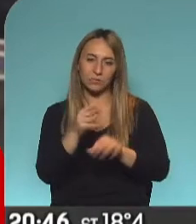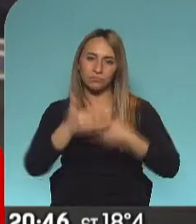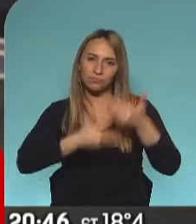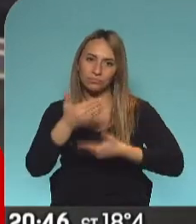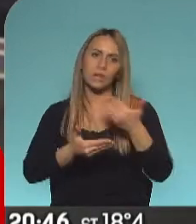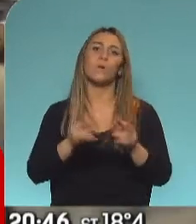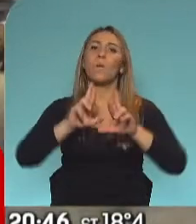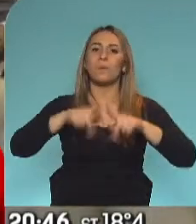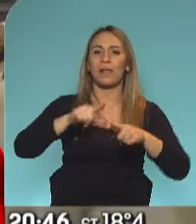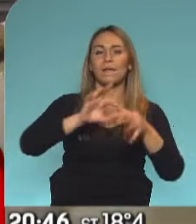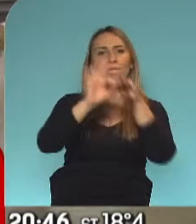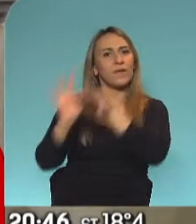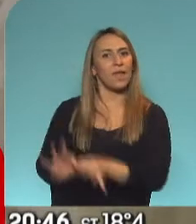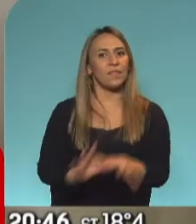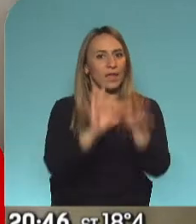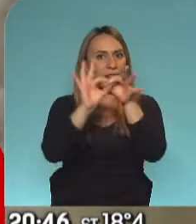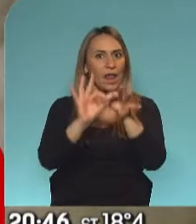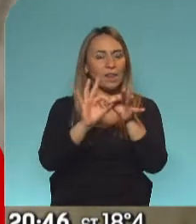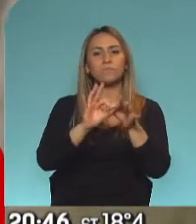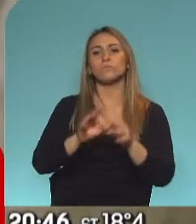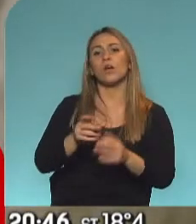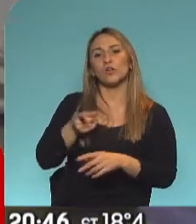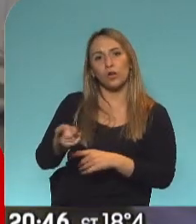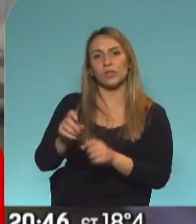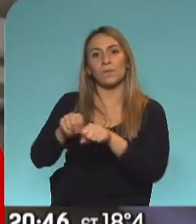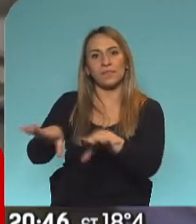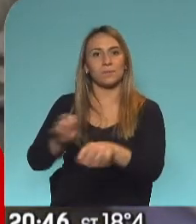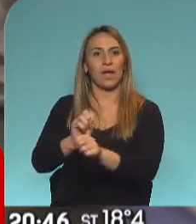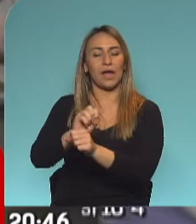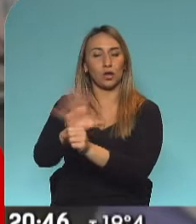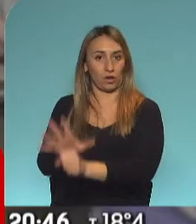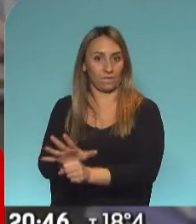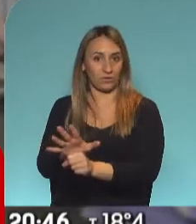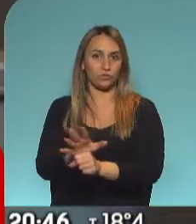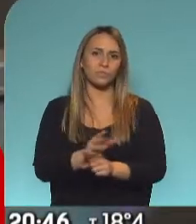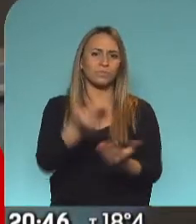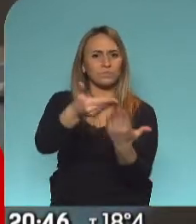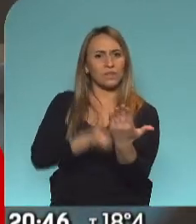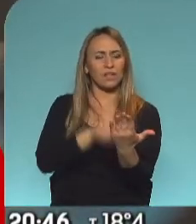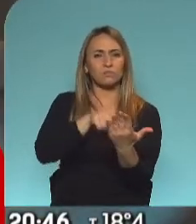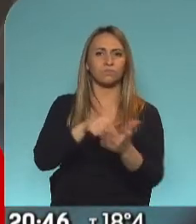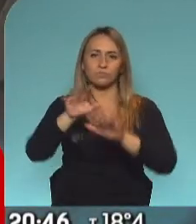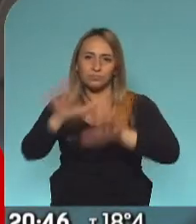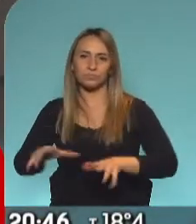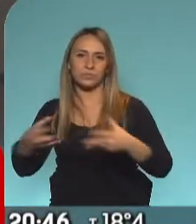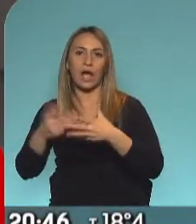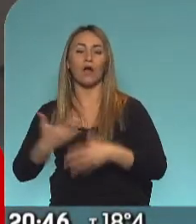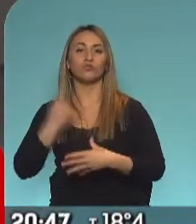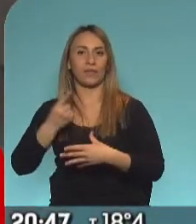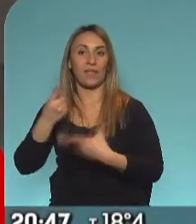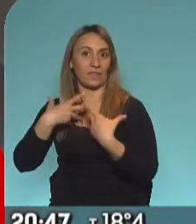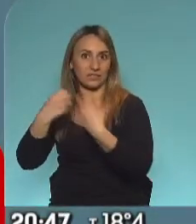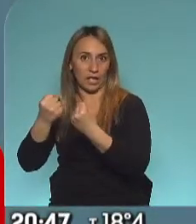plan federal de respuesta integrada contra la pandemia kobe 19 un instrumento elaborado por las autoridades sanitarias y de otras áreas